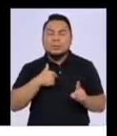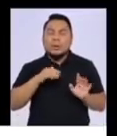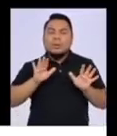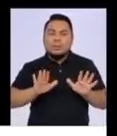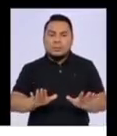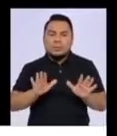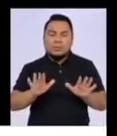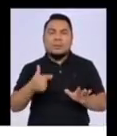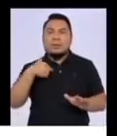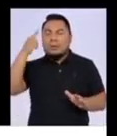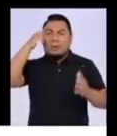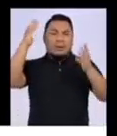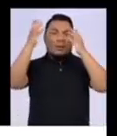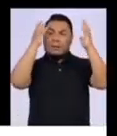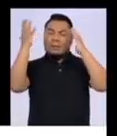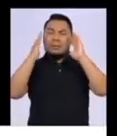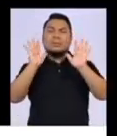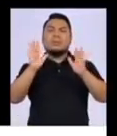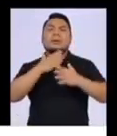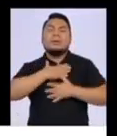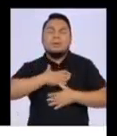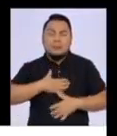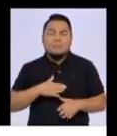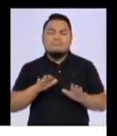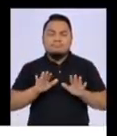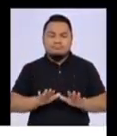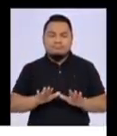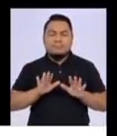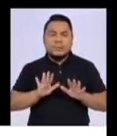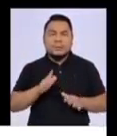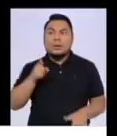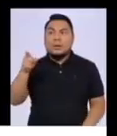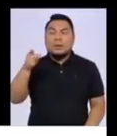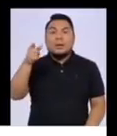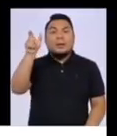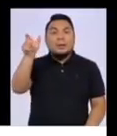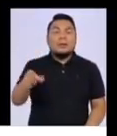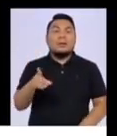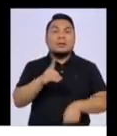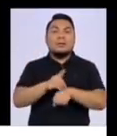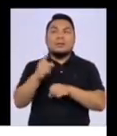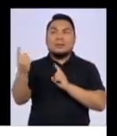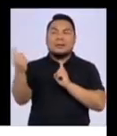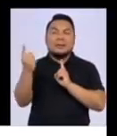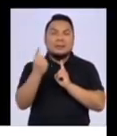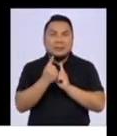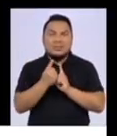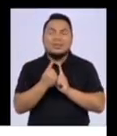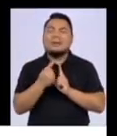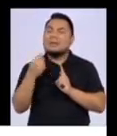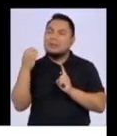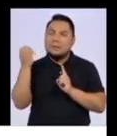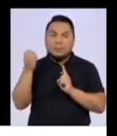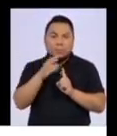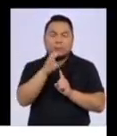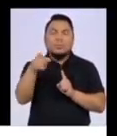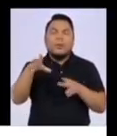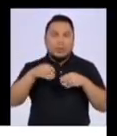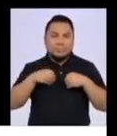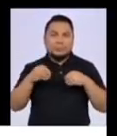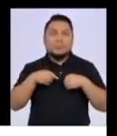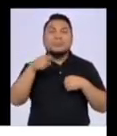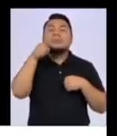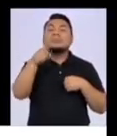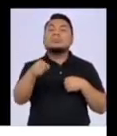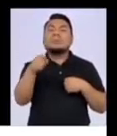hay que desesperarse, seguir tratamiento, lo que te dice el MinSA, al pie de la letra, ser bastante higiénico, hay que limpiar la casa. Por más que uno esté